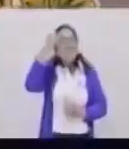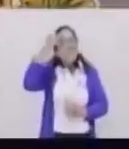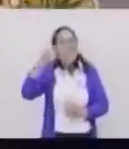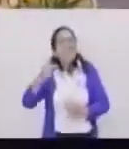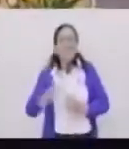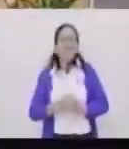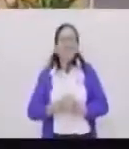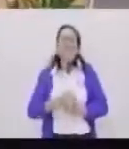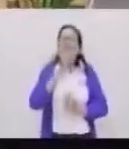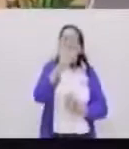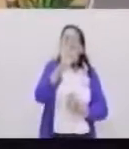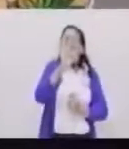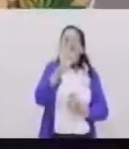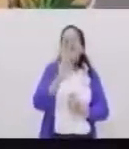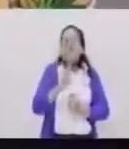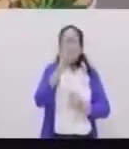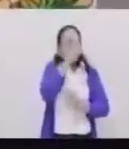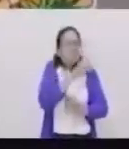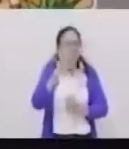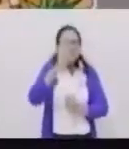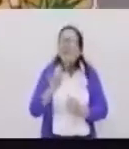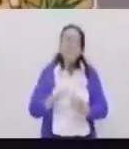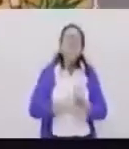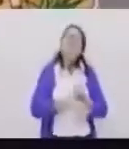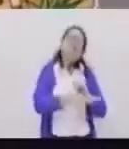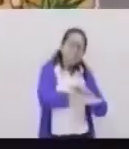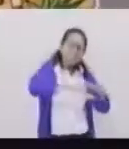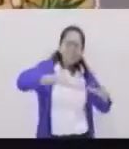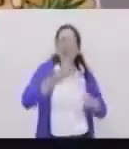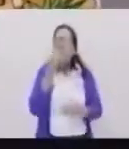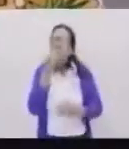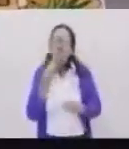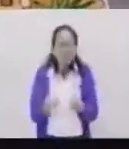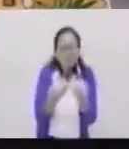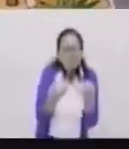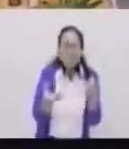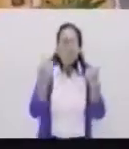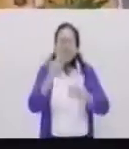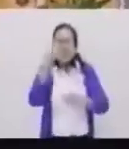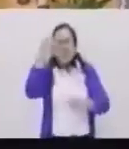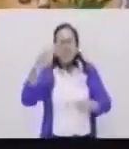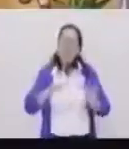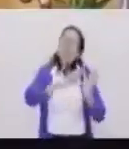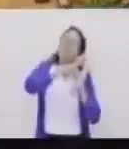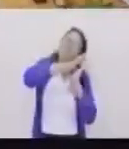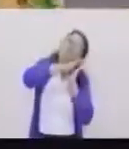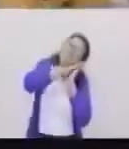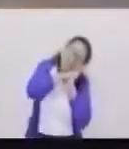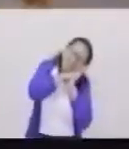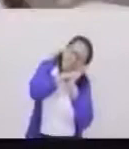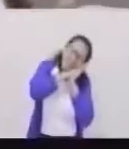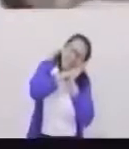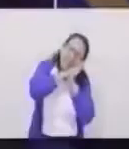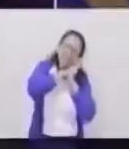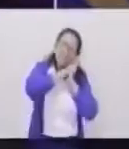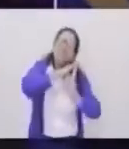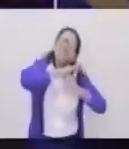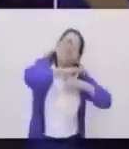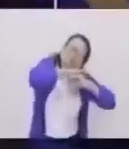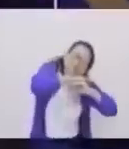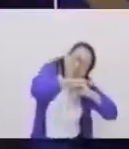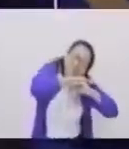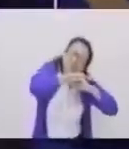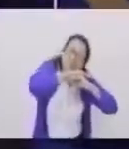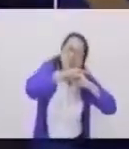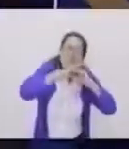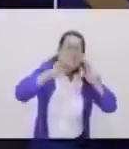día, las tres salían todos los días a comer pasto, pero un día que se fueron a dormir, no se